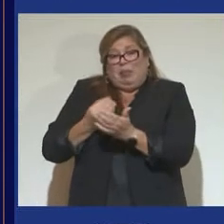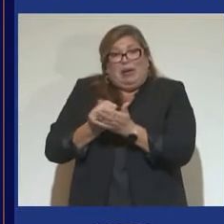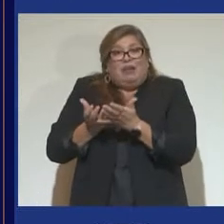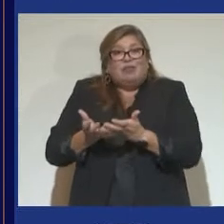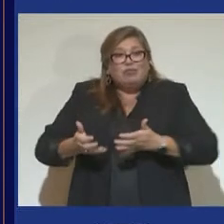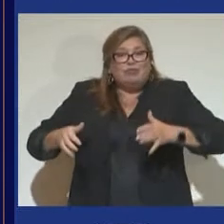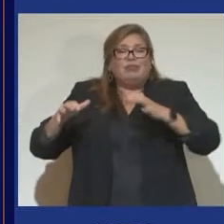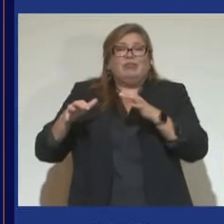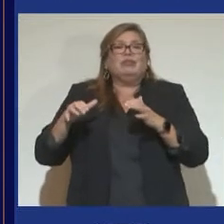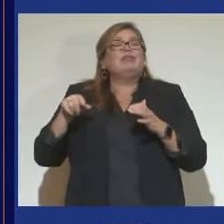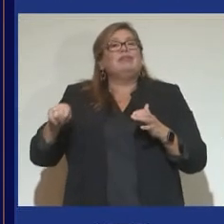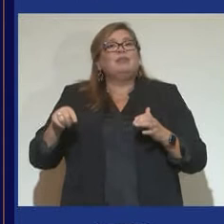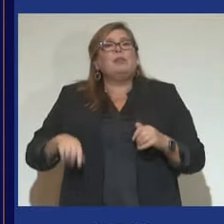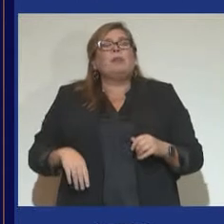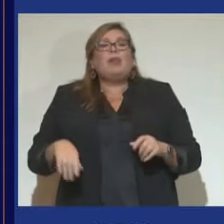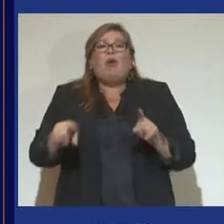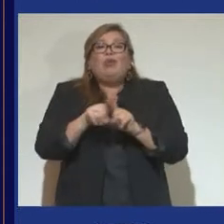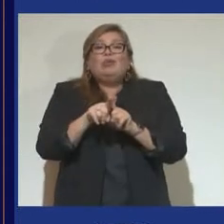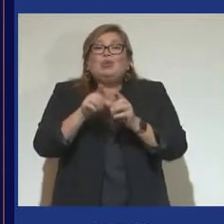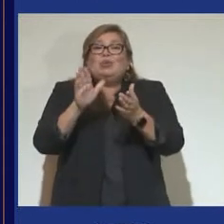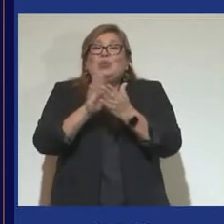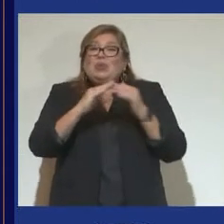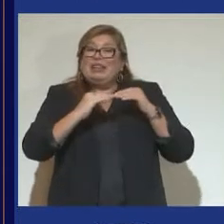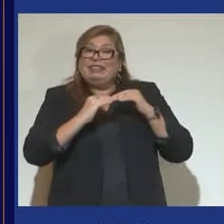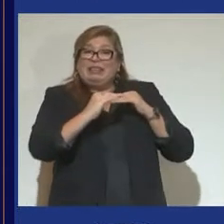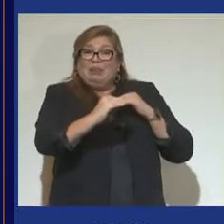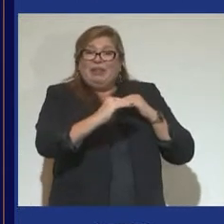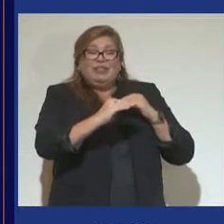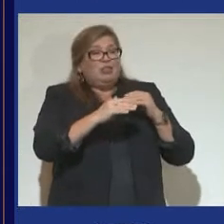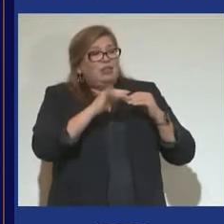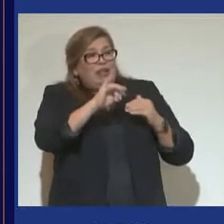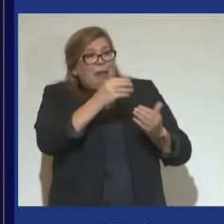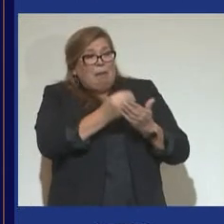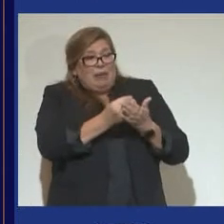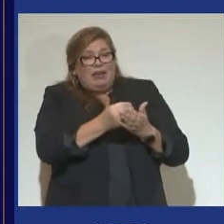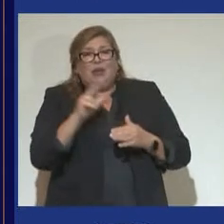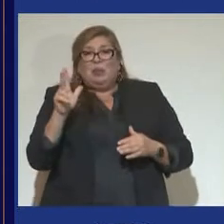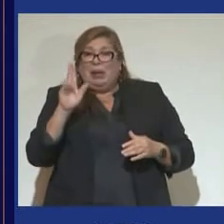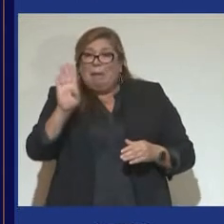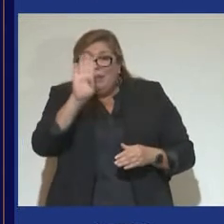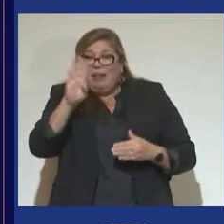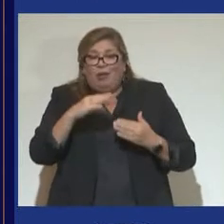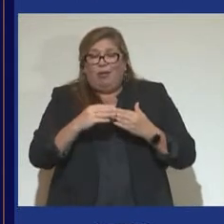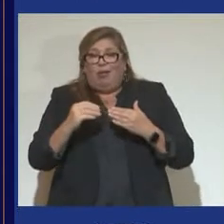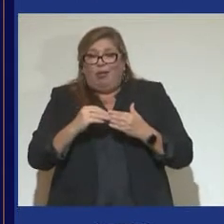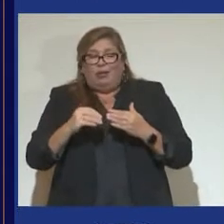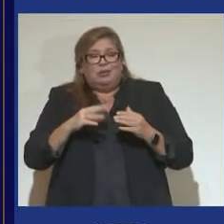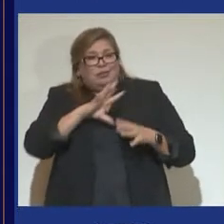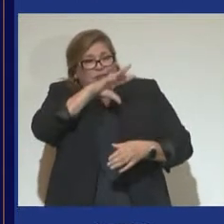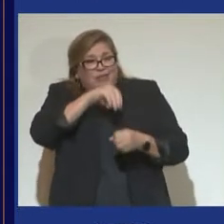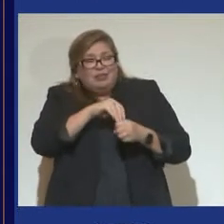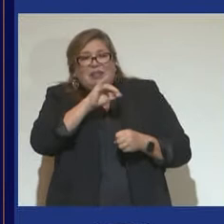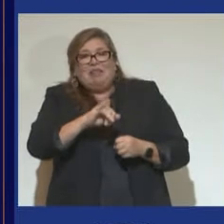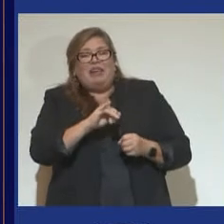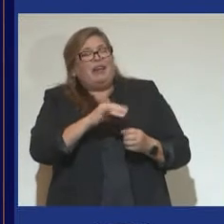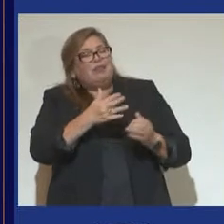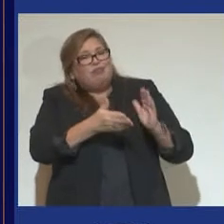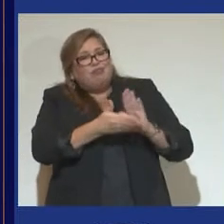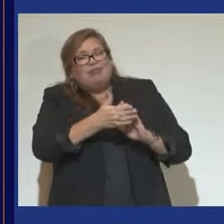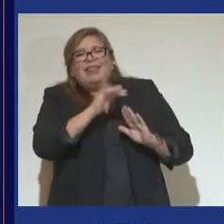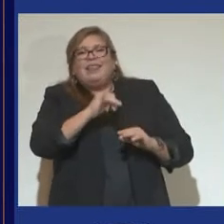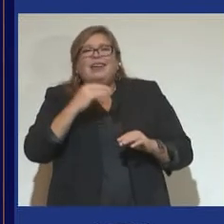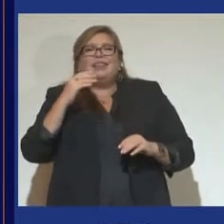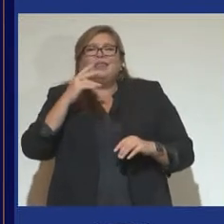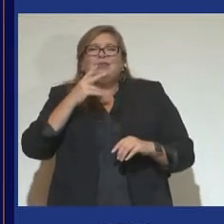fondo de días lluviosos una reserva de estabilización de 3.000 millones de dólares para las escuelas en la educación pública